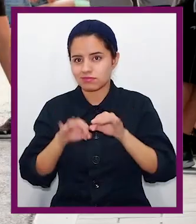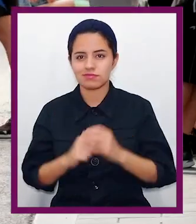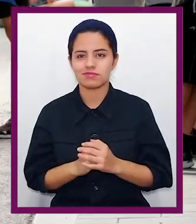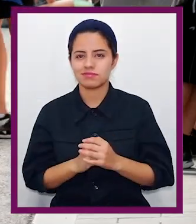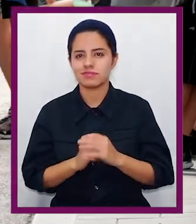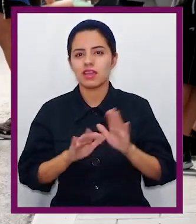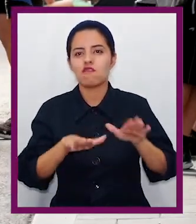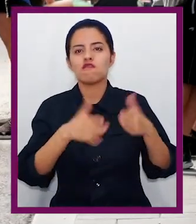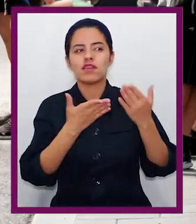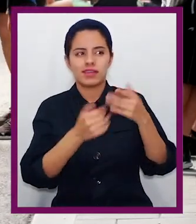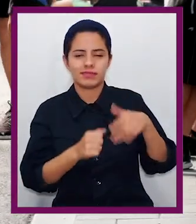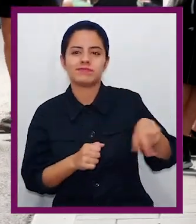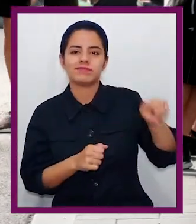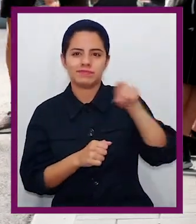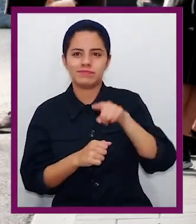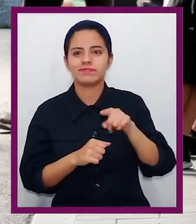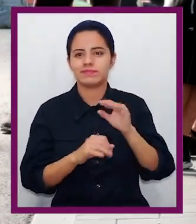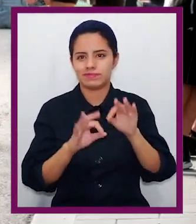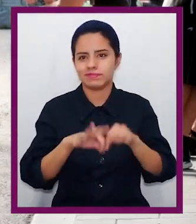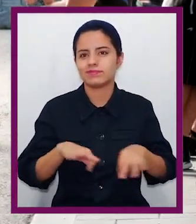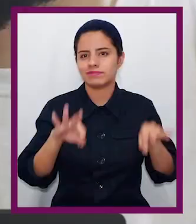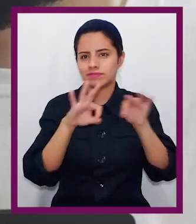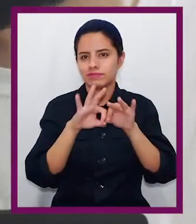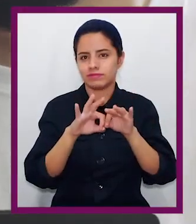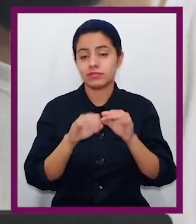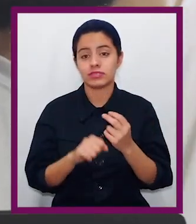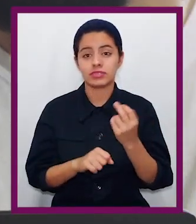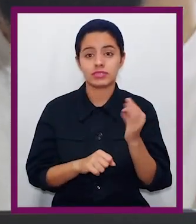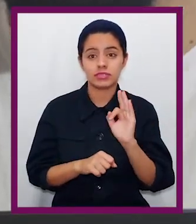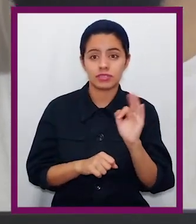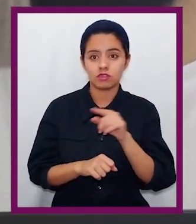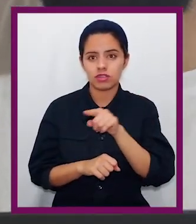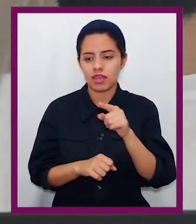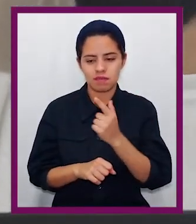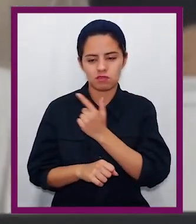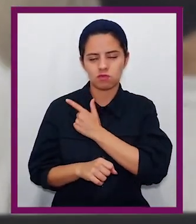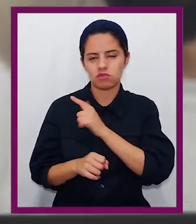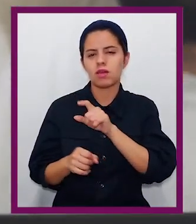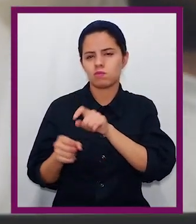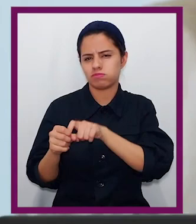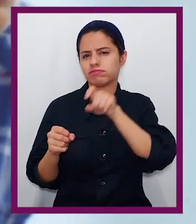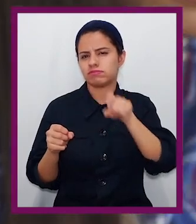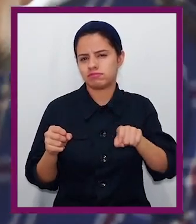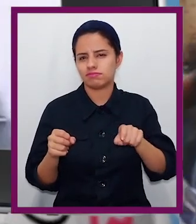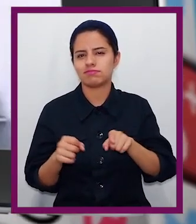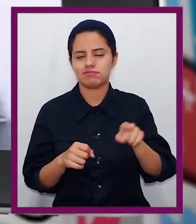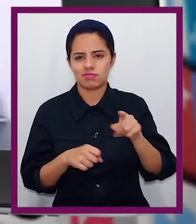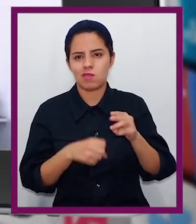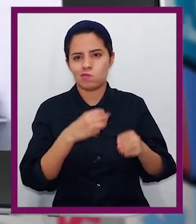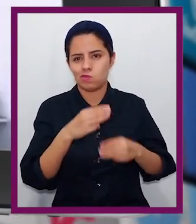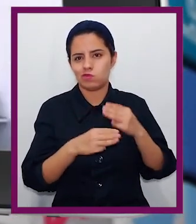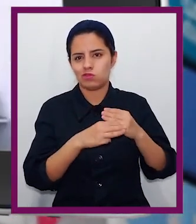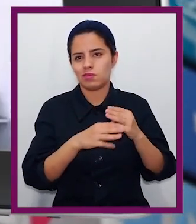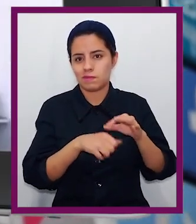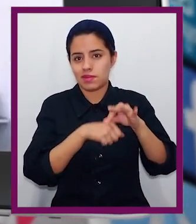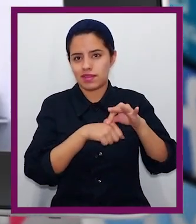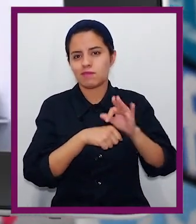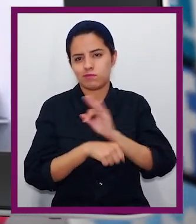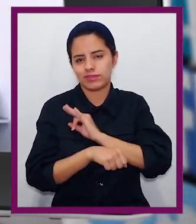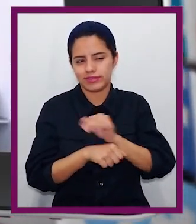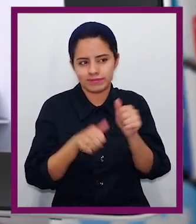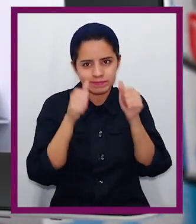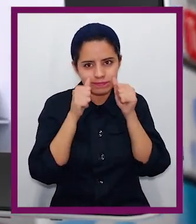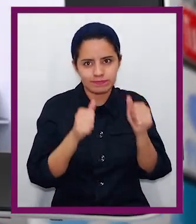no nos gusta una red social, esa es la alternativa. Recordemos que este es el mundo que vamos a vivir. Muchísimas gracias, Gaby y Axel, por